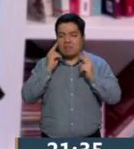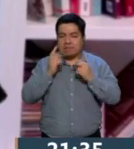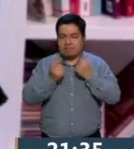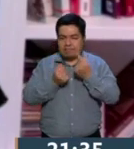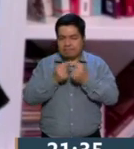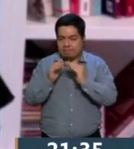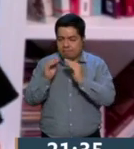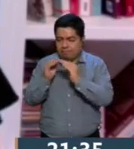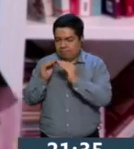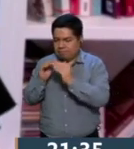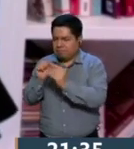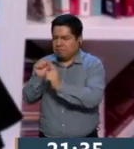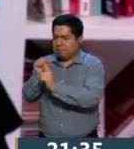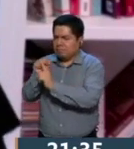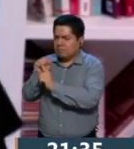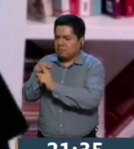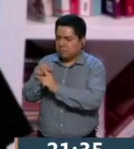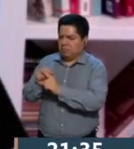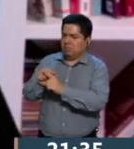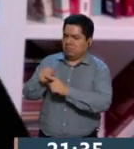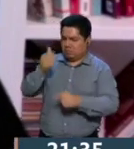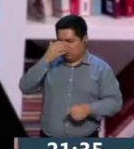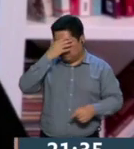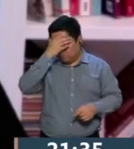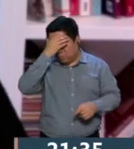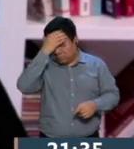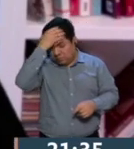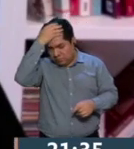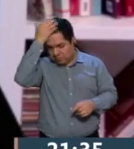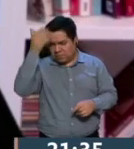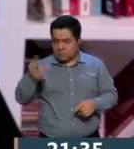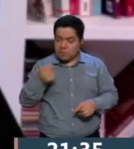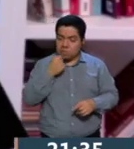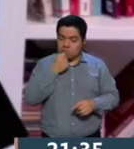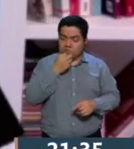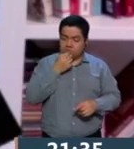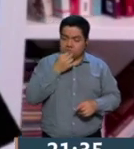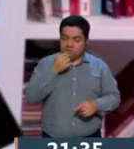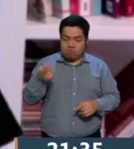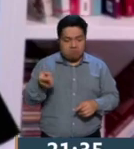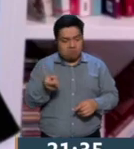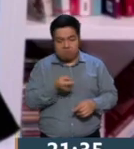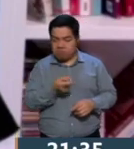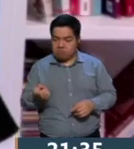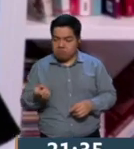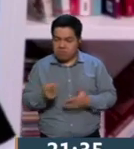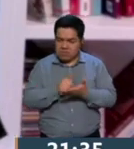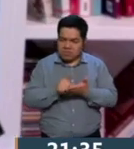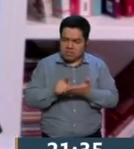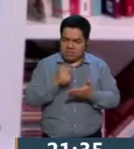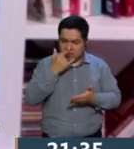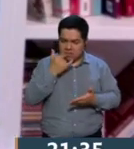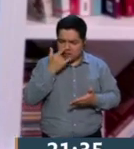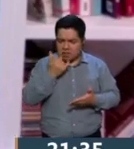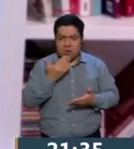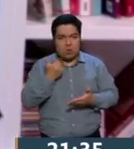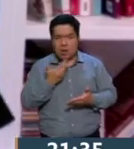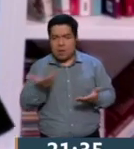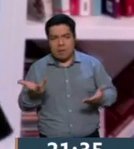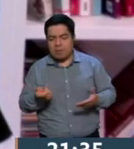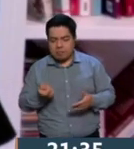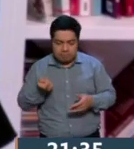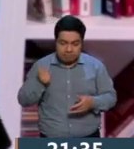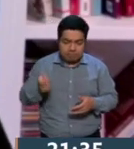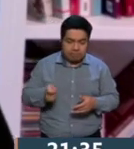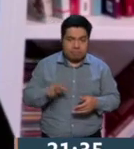manera aleatoria y empezaron a encontrar, digamos, a jalarle el estambre y a encontrar que esas anomalías que ellos dictaminan